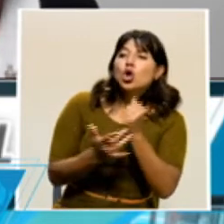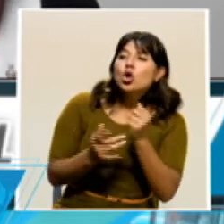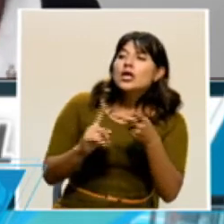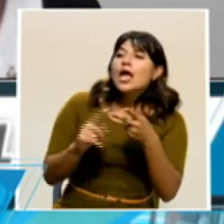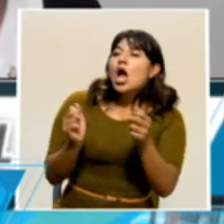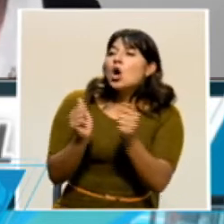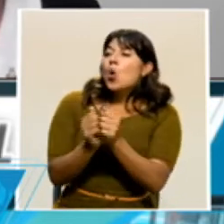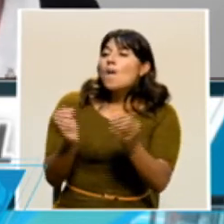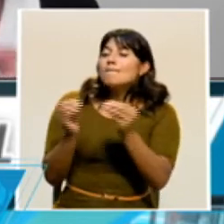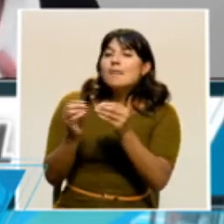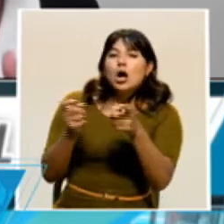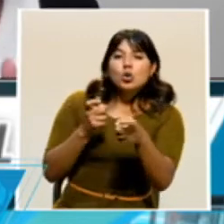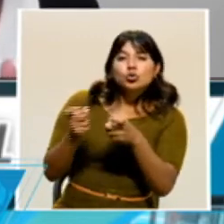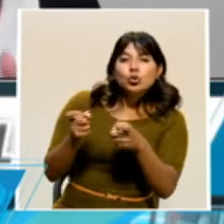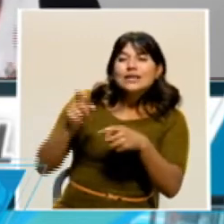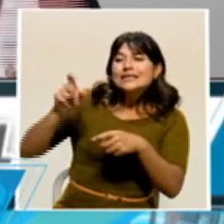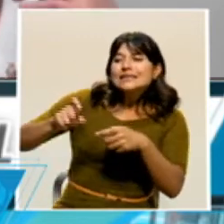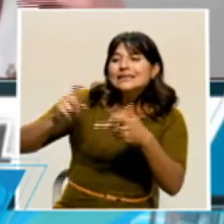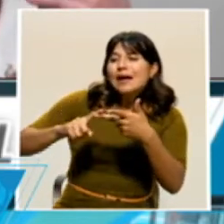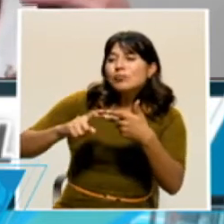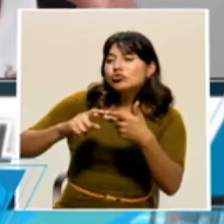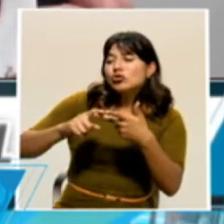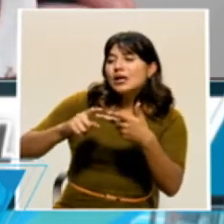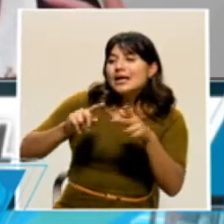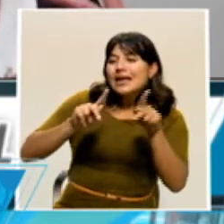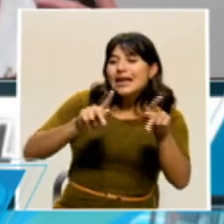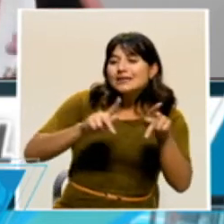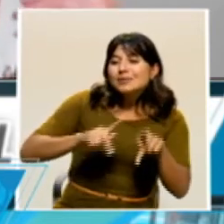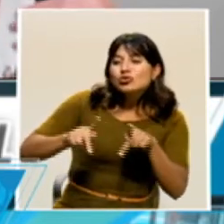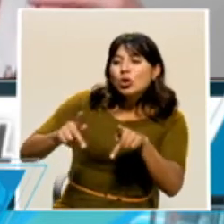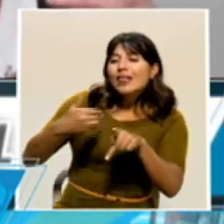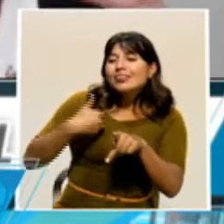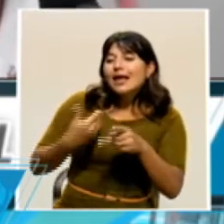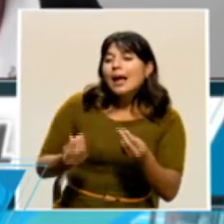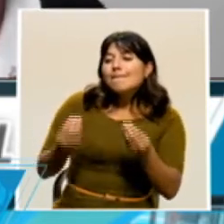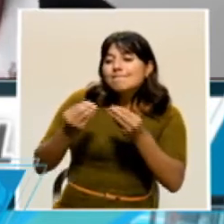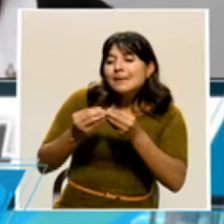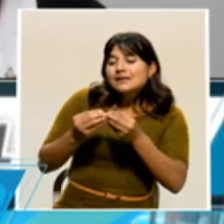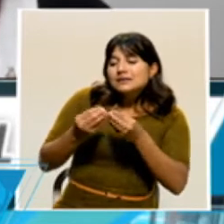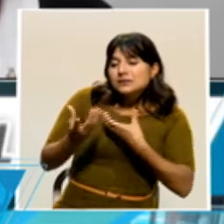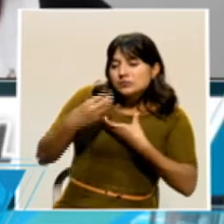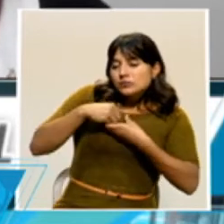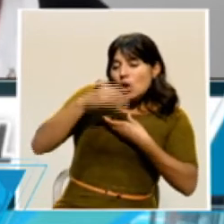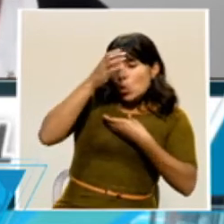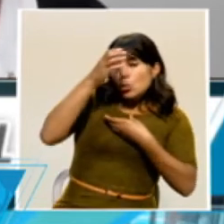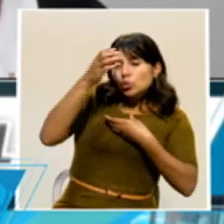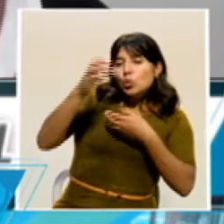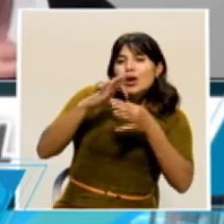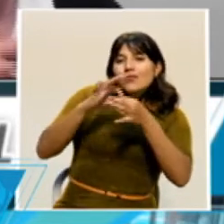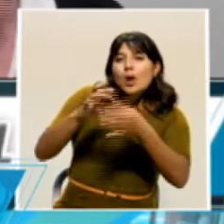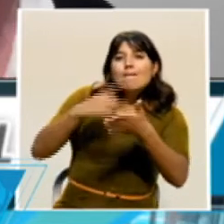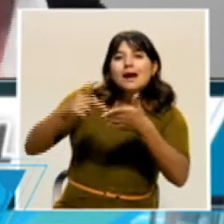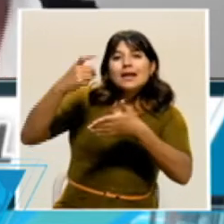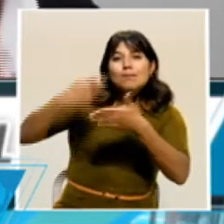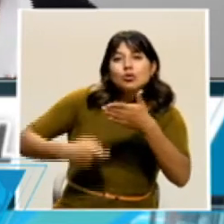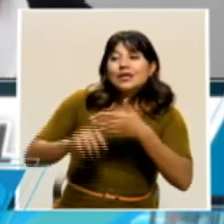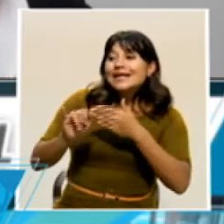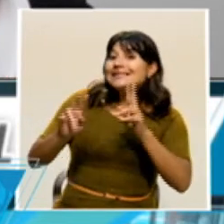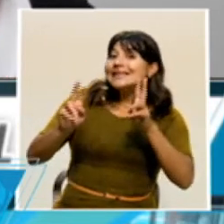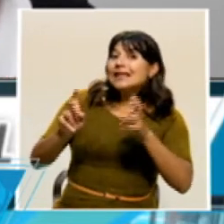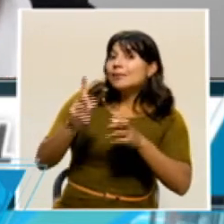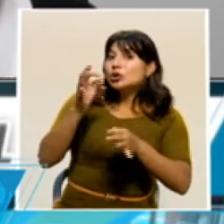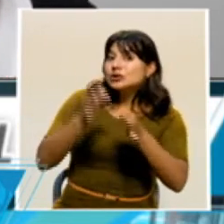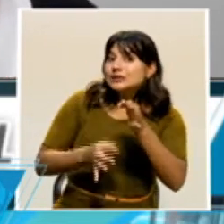cruzados, necesitamos cultura tributaria. O sea, por eso quiero decir, estos temas no son sencillos de realizar, pero hay que